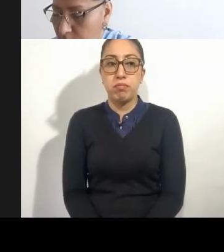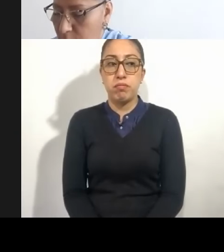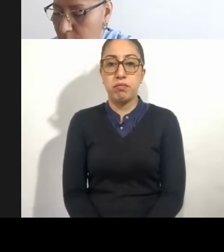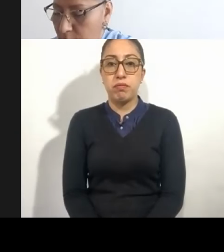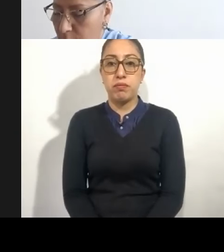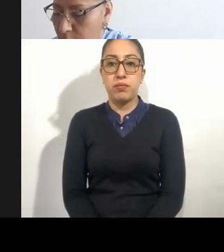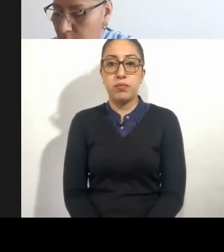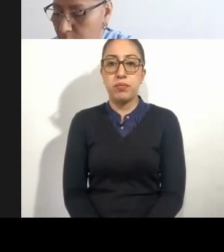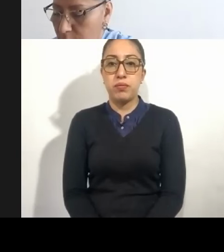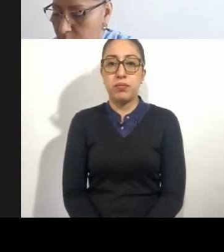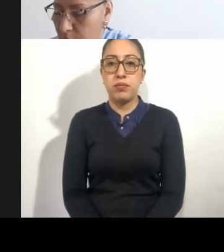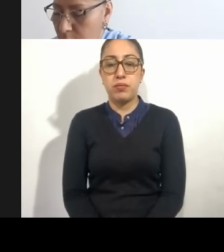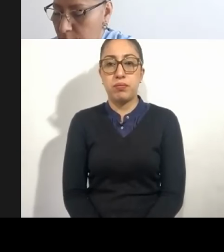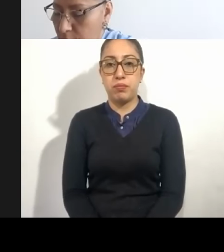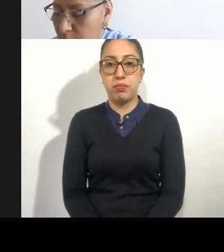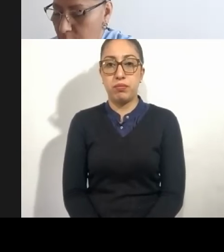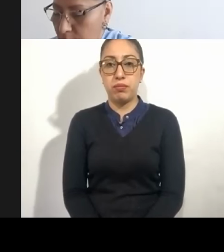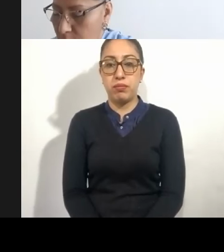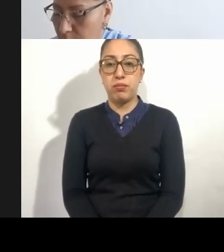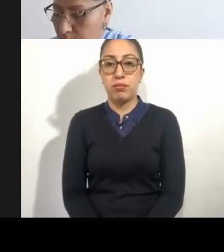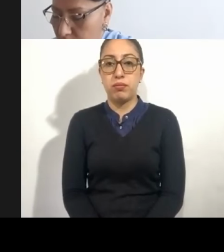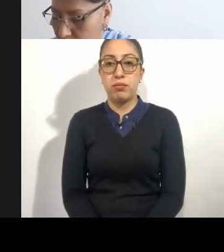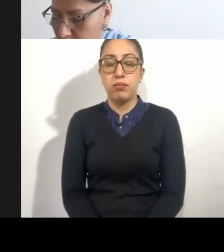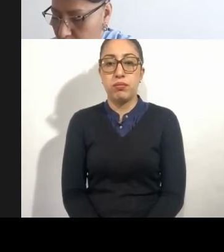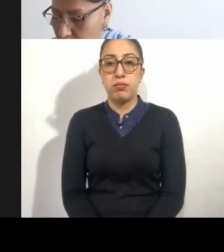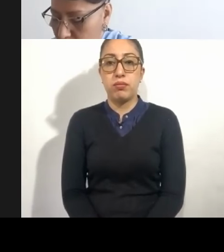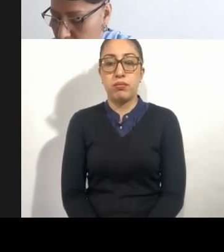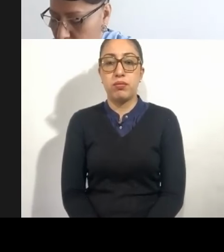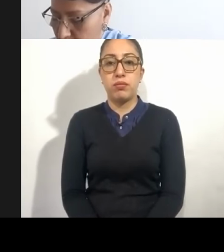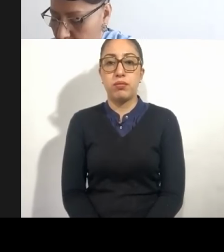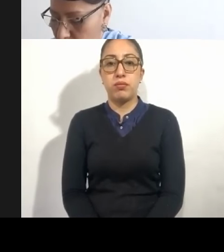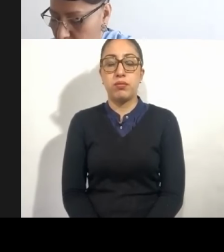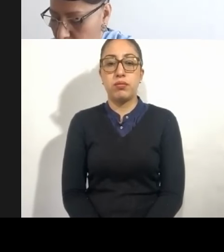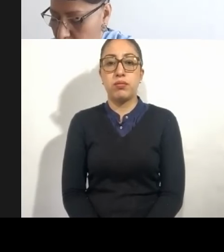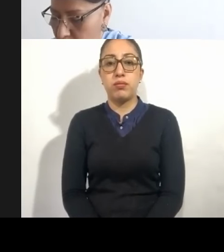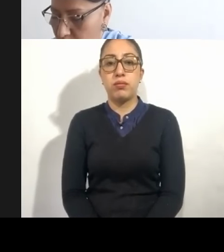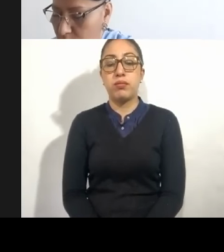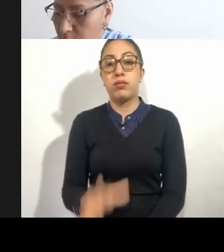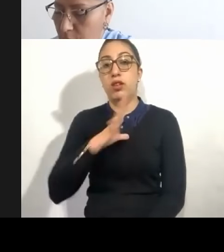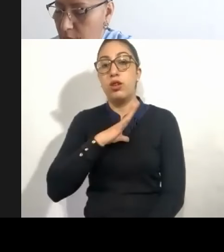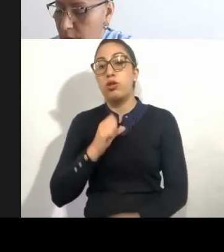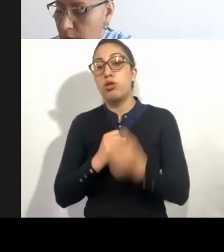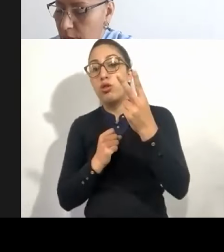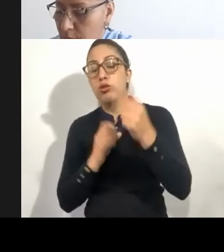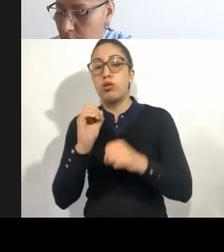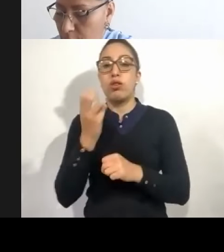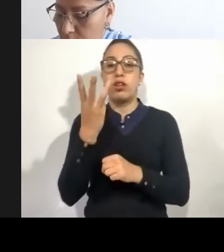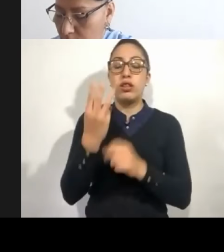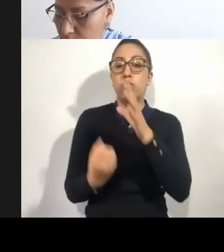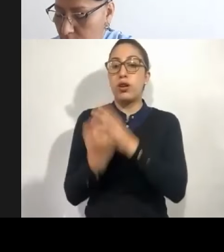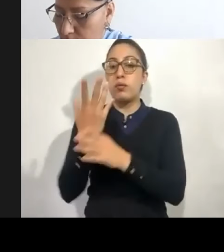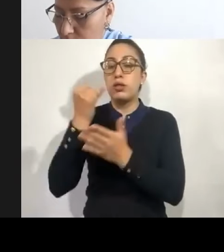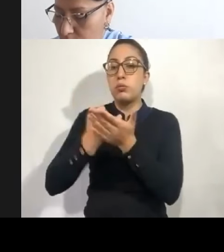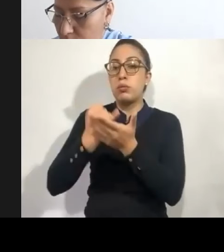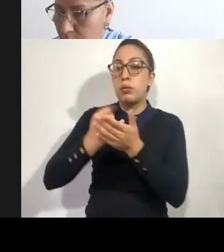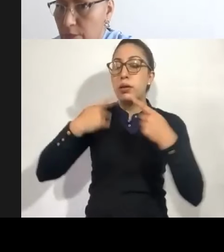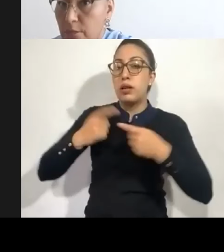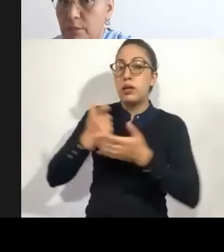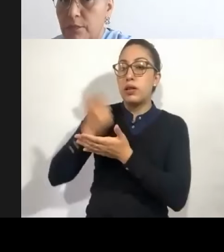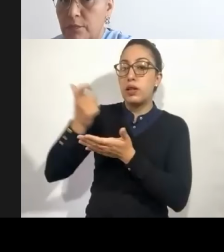pues crecieron y se tiene proyectado que crezcan, más allá de 2 o 3 impuestos nuevos que crearon y que creo que fueron, desde mi perspectiva, un fracaso, como el